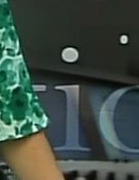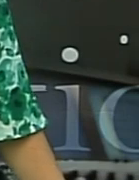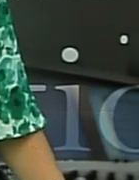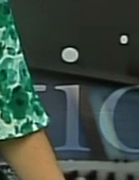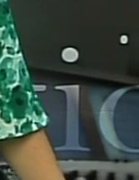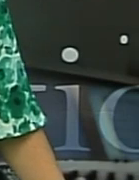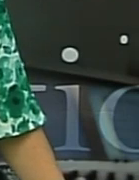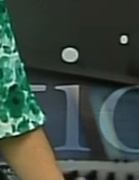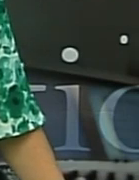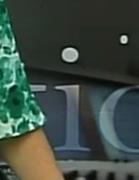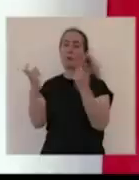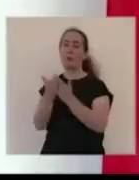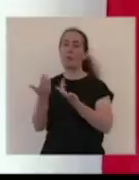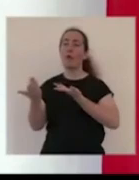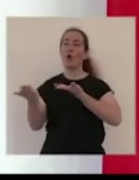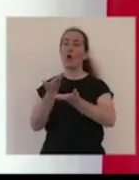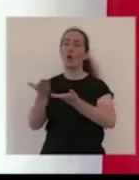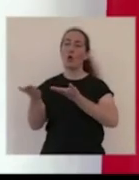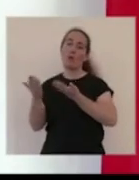con este proyecto.